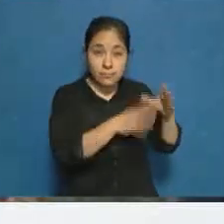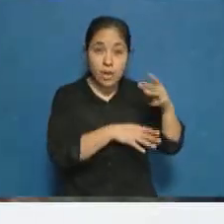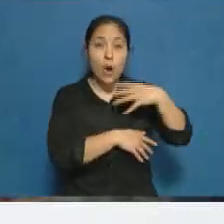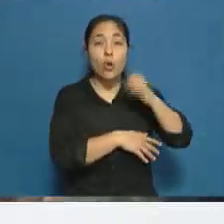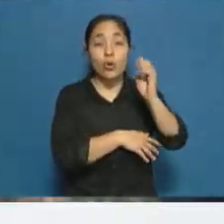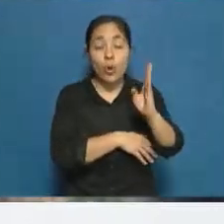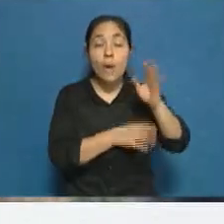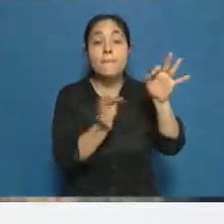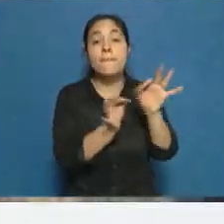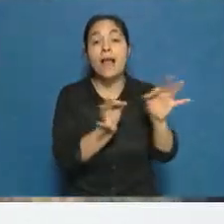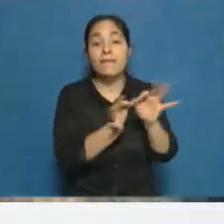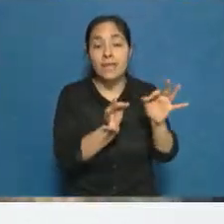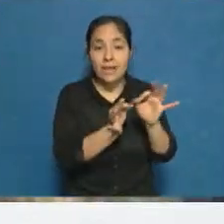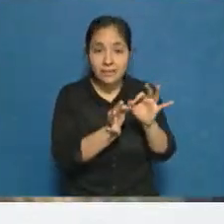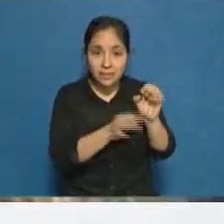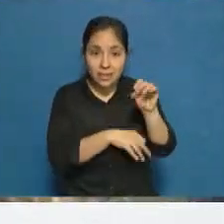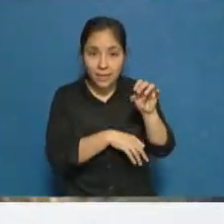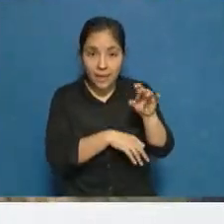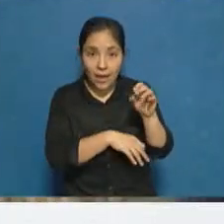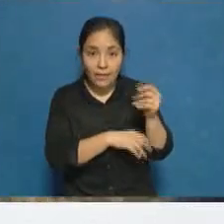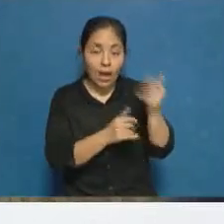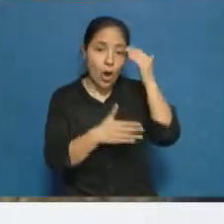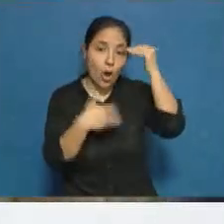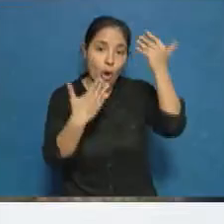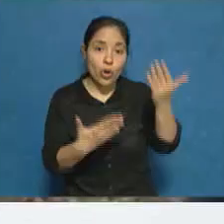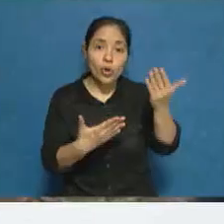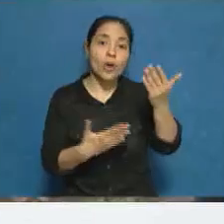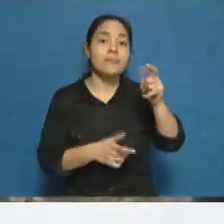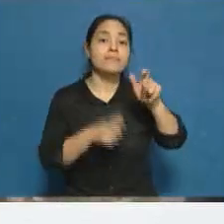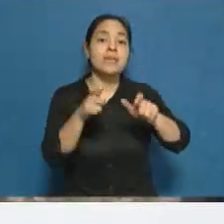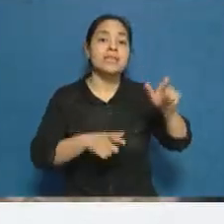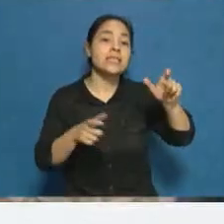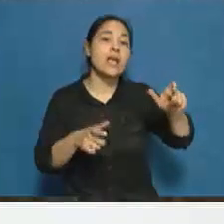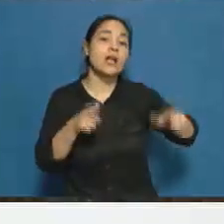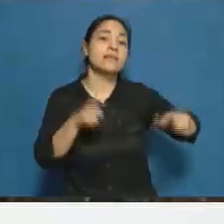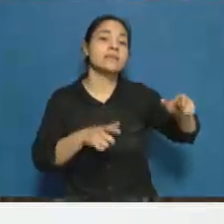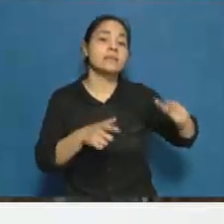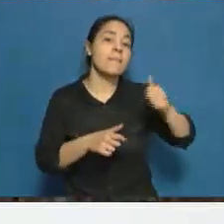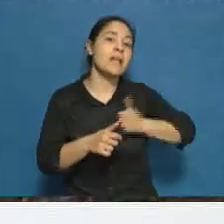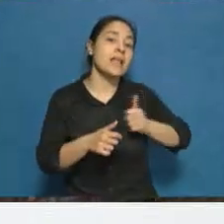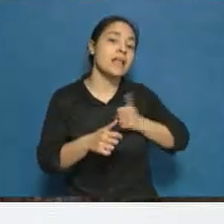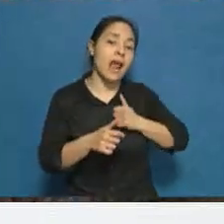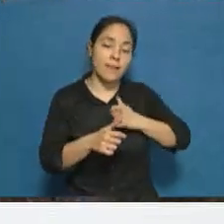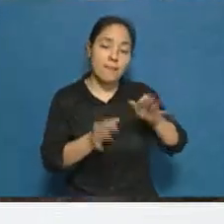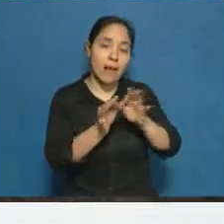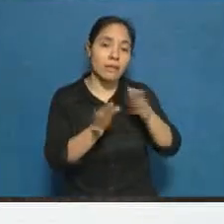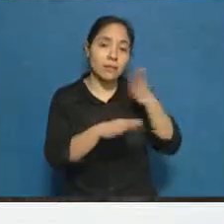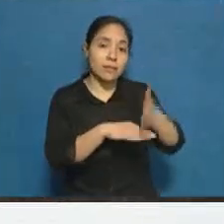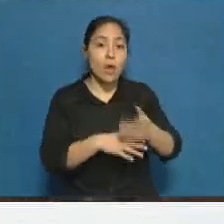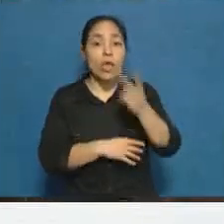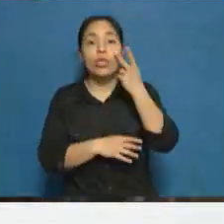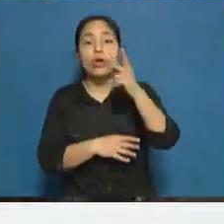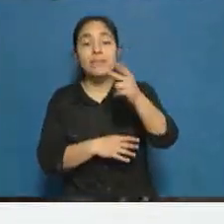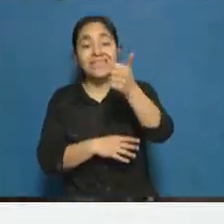llamado Malvinas Argentinas, en honor a todos los héroes de Malvinas. En el año 2006